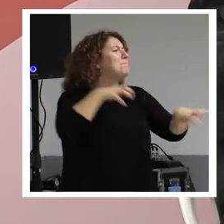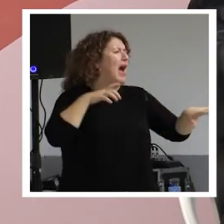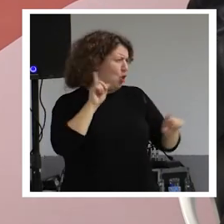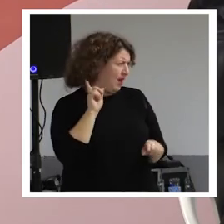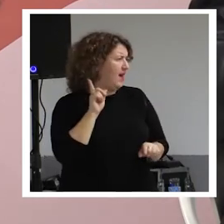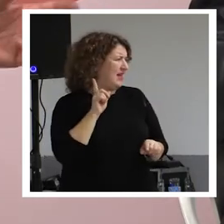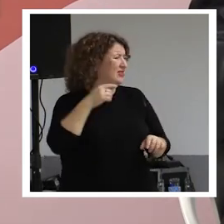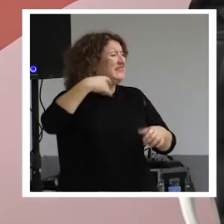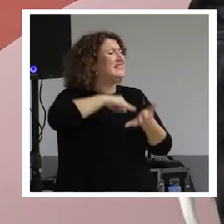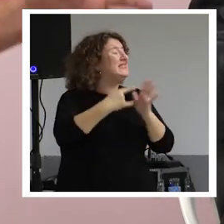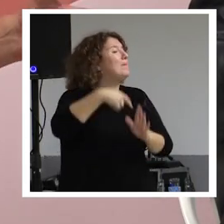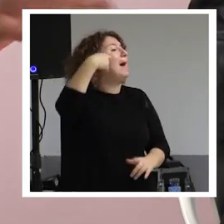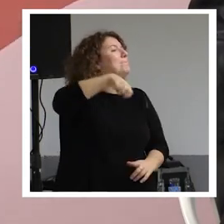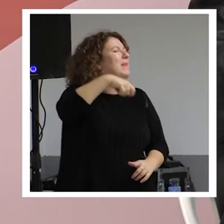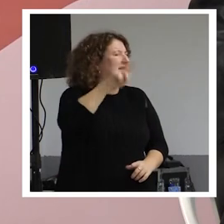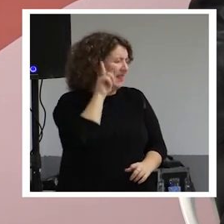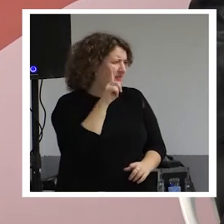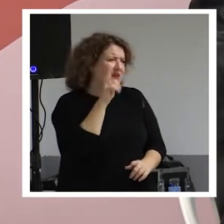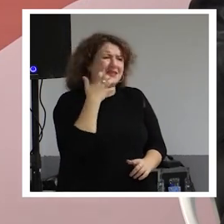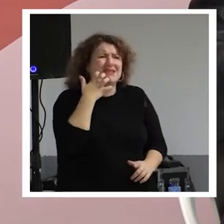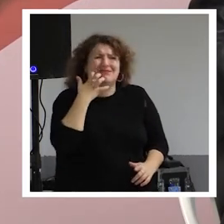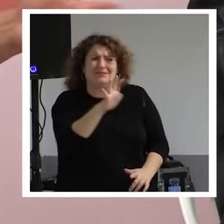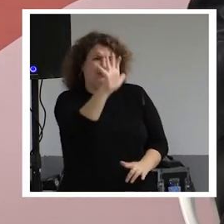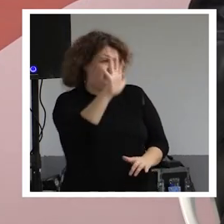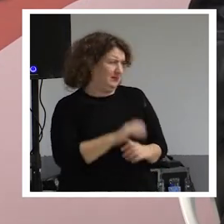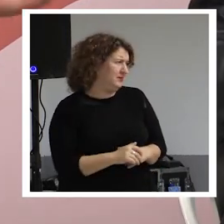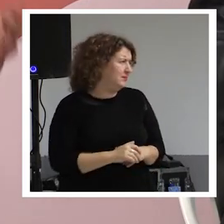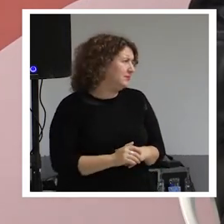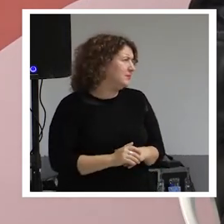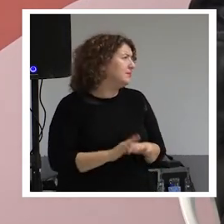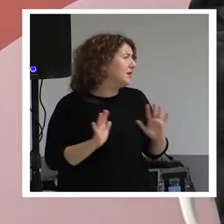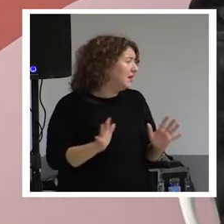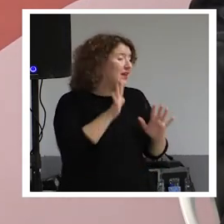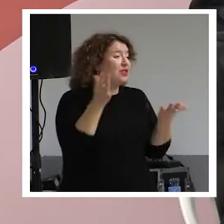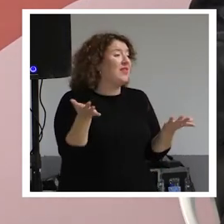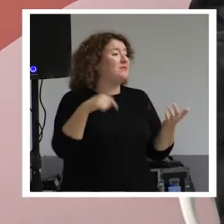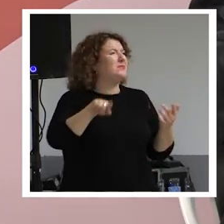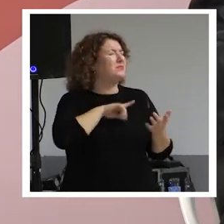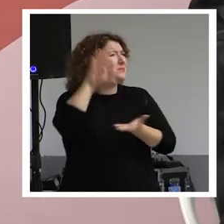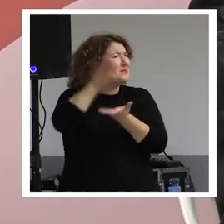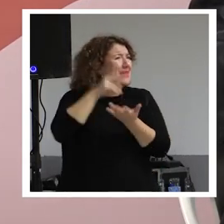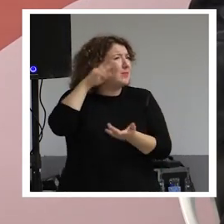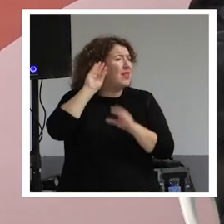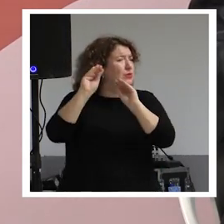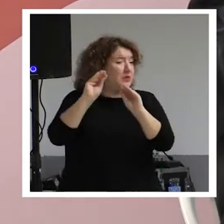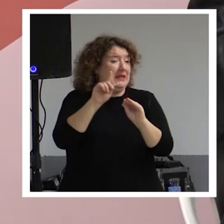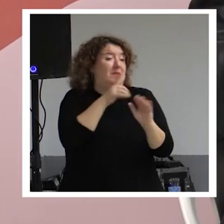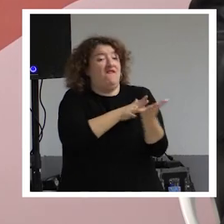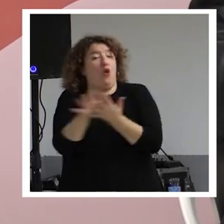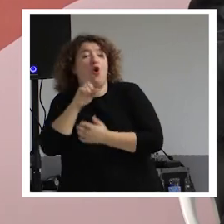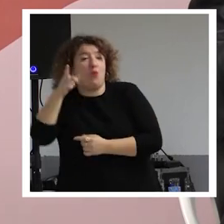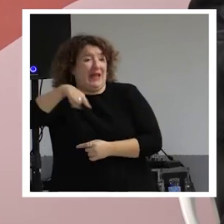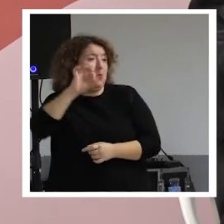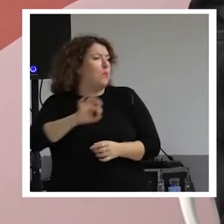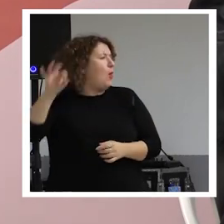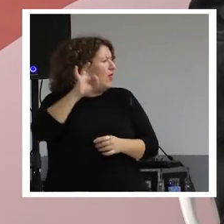estamos hablando no de ganar con un 20% y formar coalición como muchas veces suceden los parlamentarismos europeos estamos hablando de ganar con mayoría en